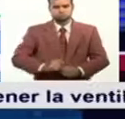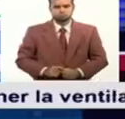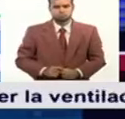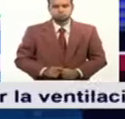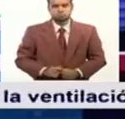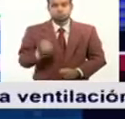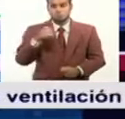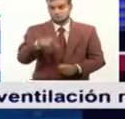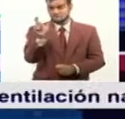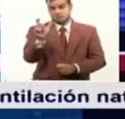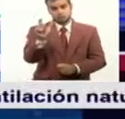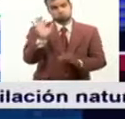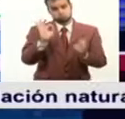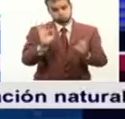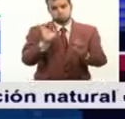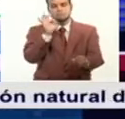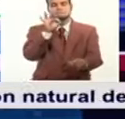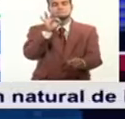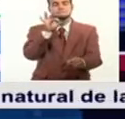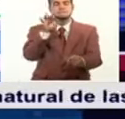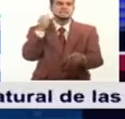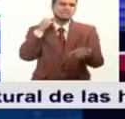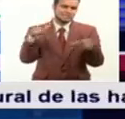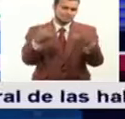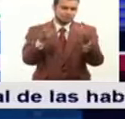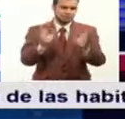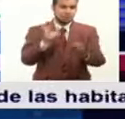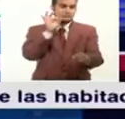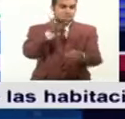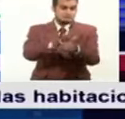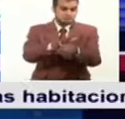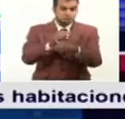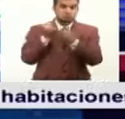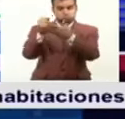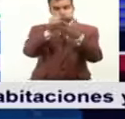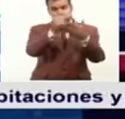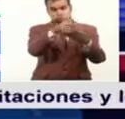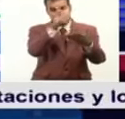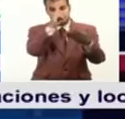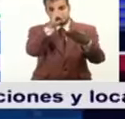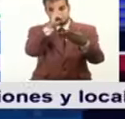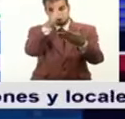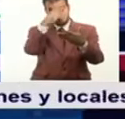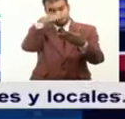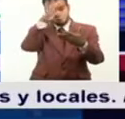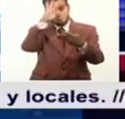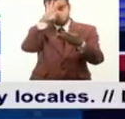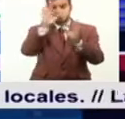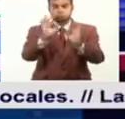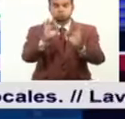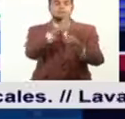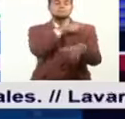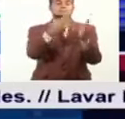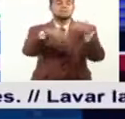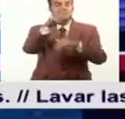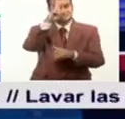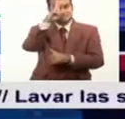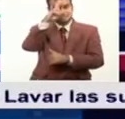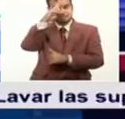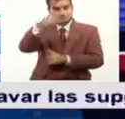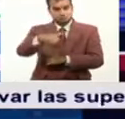hoy el inicio de la colaboración médica cubana a nivel internacional, el Ministerio de Salud Pública de nuestro